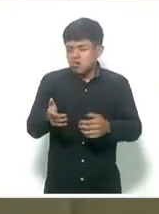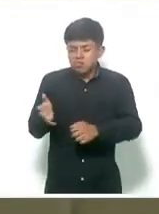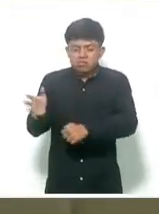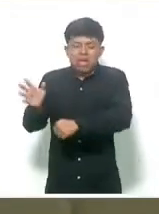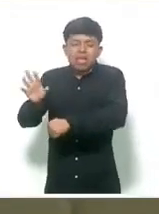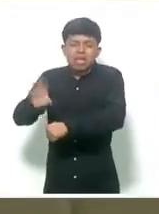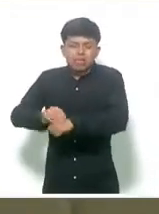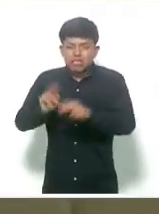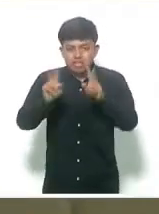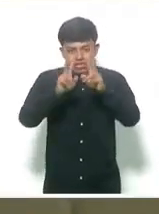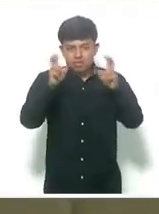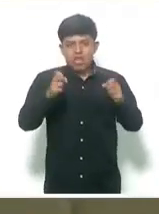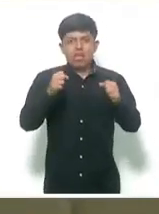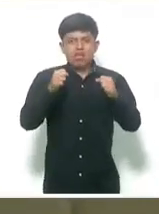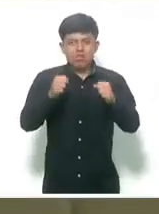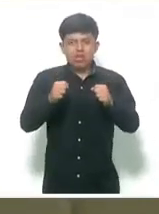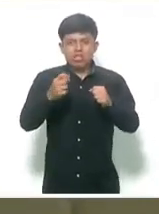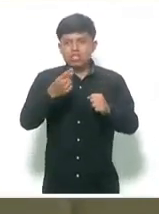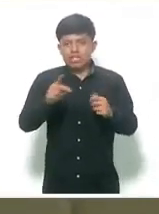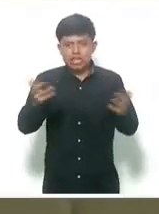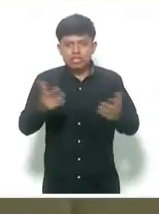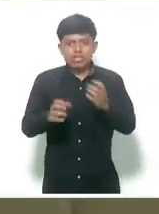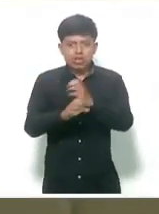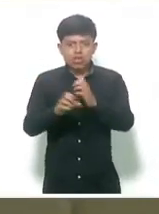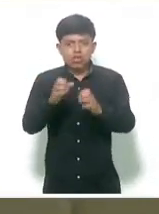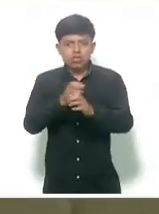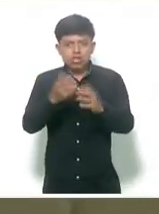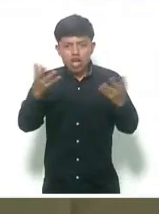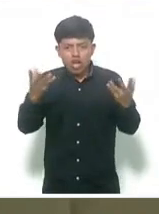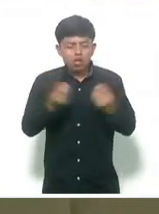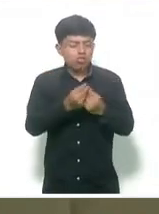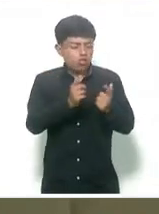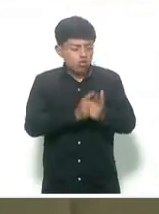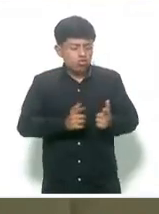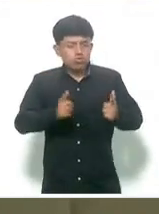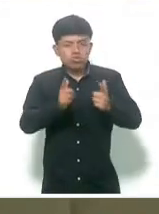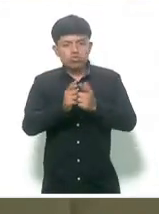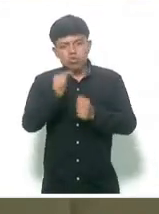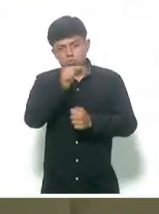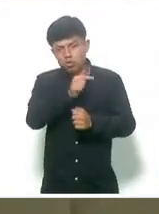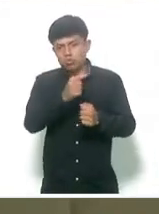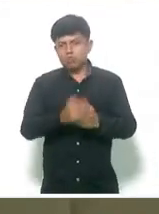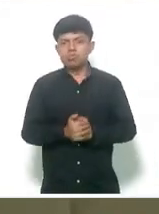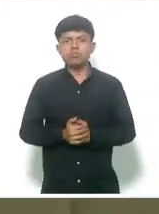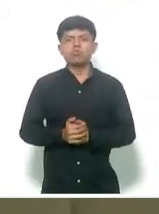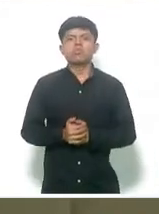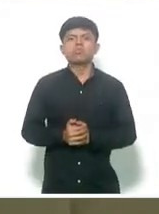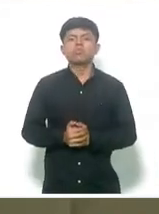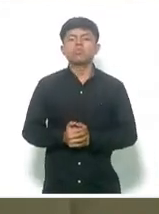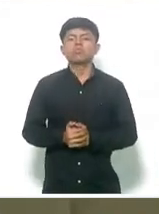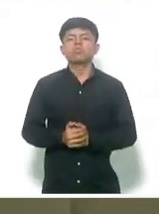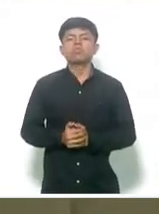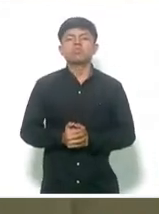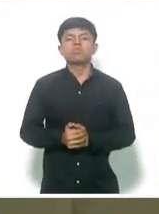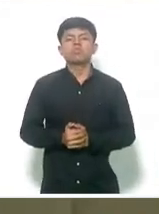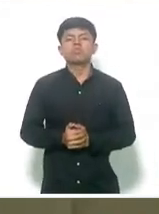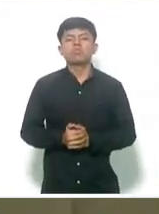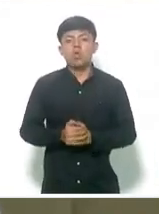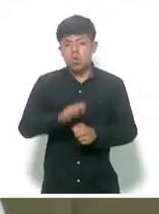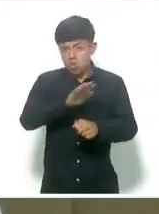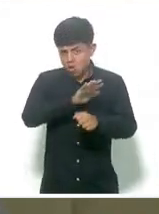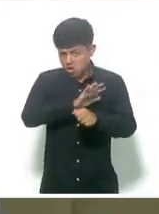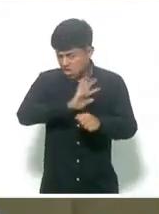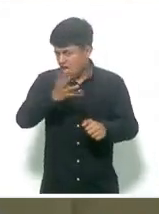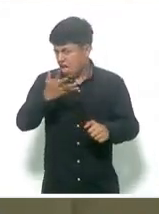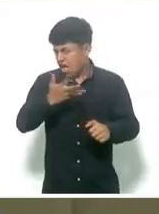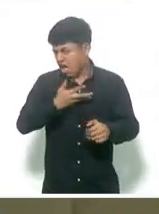tan fuerte que es la parte de la de actuar en contra de la delincuencia organizada cuando exista o existe órdenes de aprensión